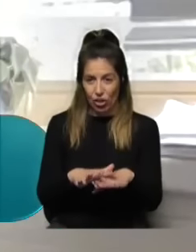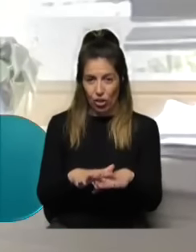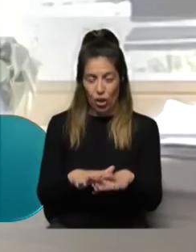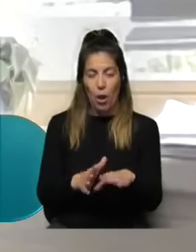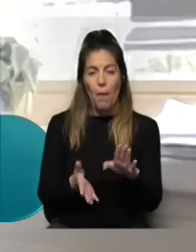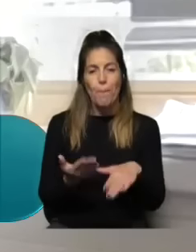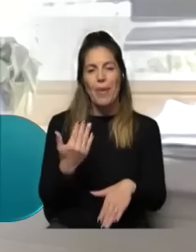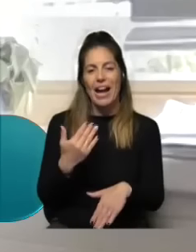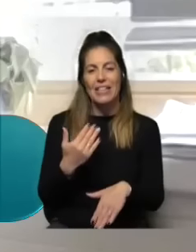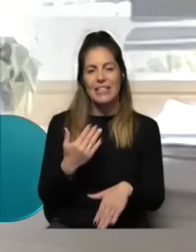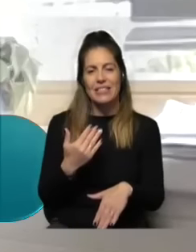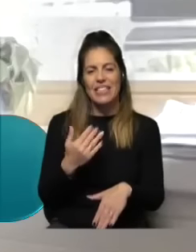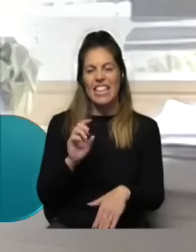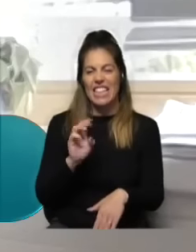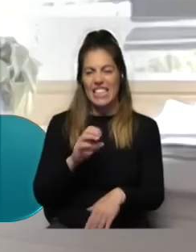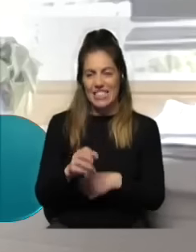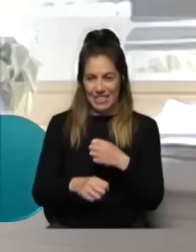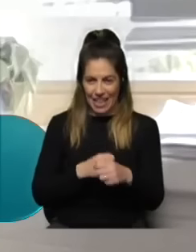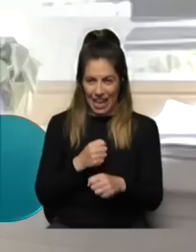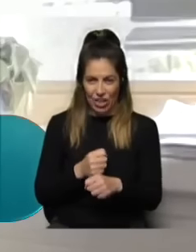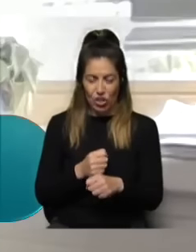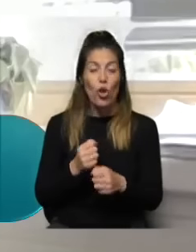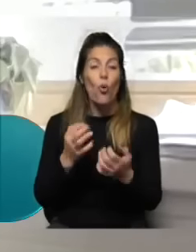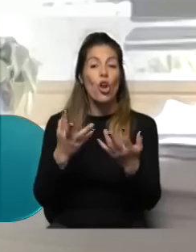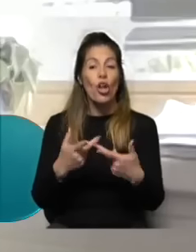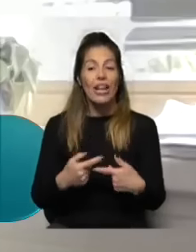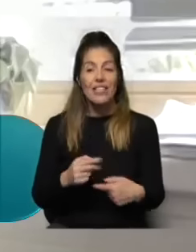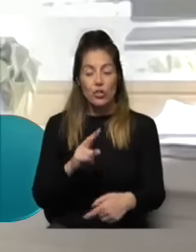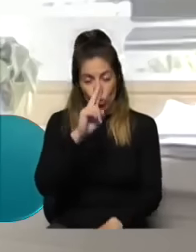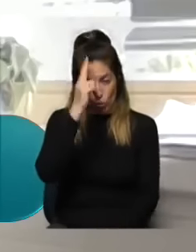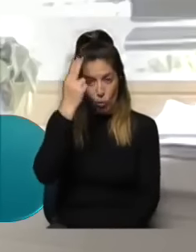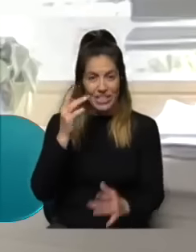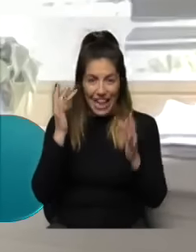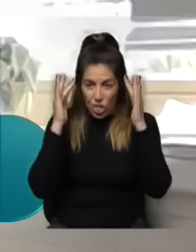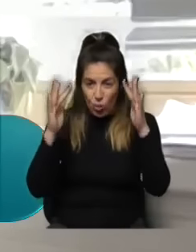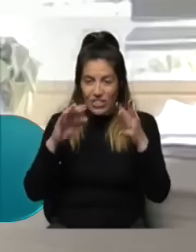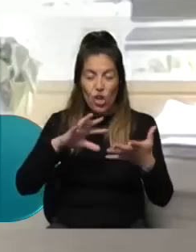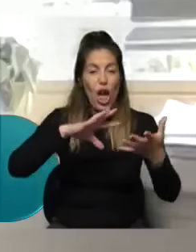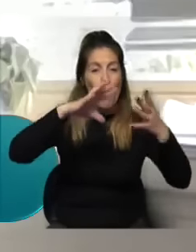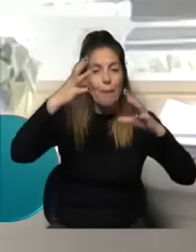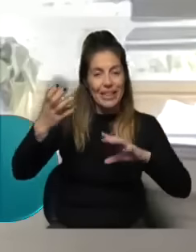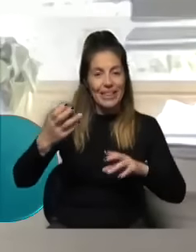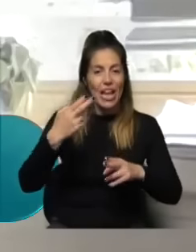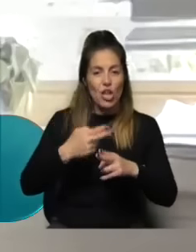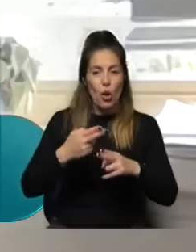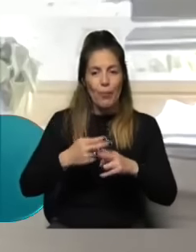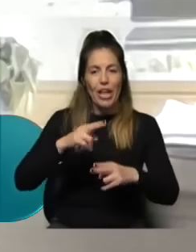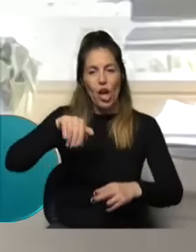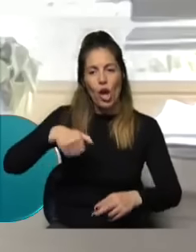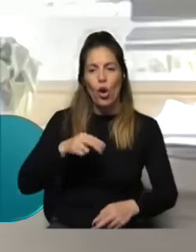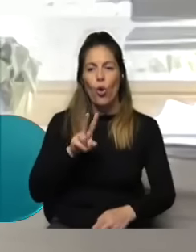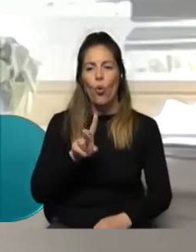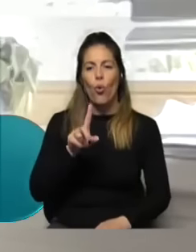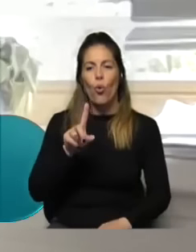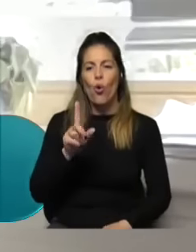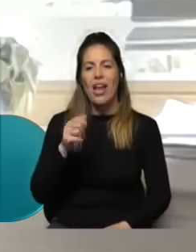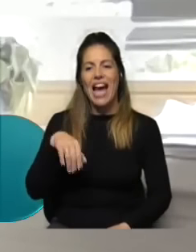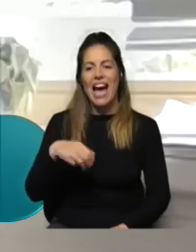más de 15 años, creo. Es una organización uruguaya de educación ambiental que se llama Julana. Y con